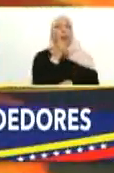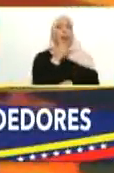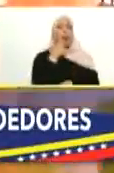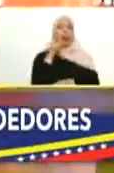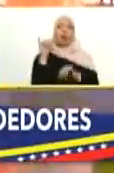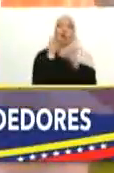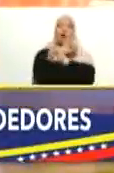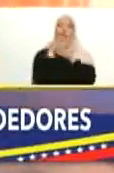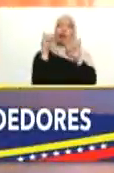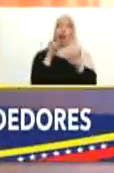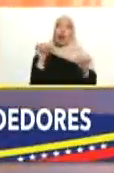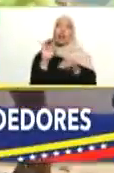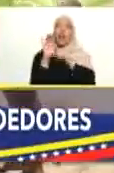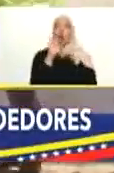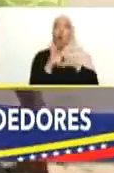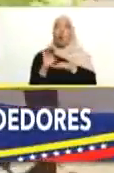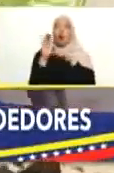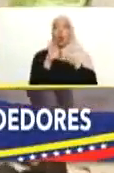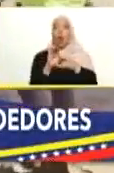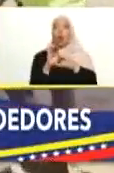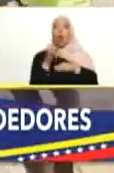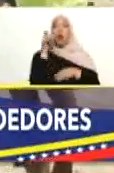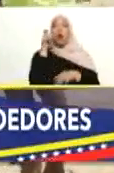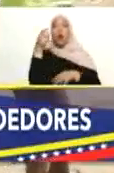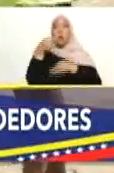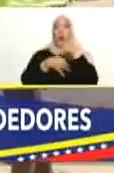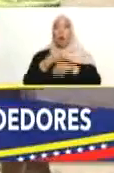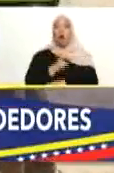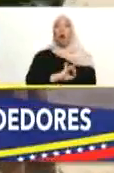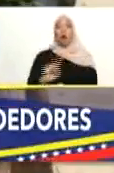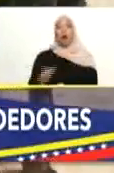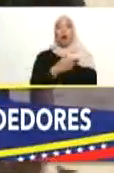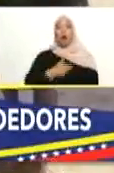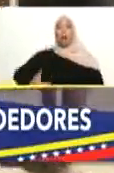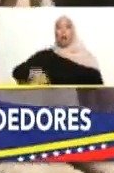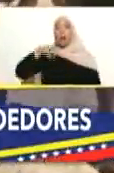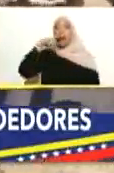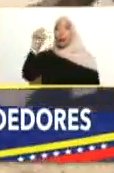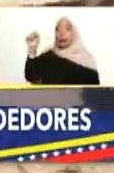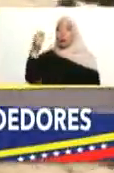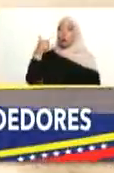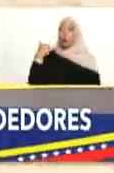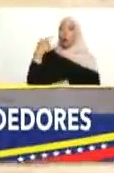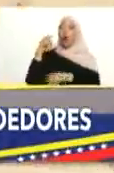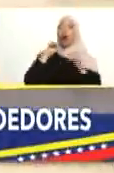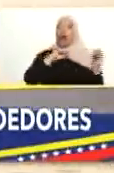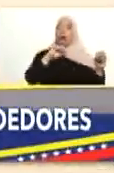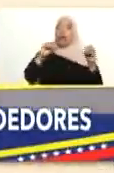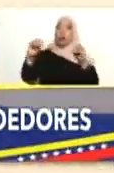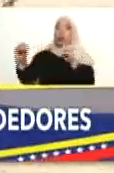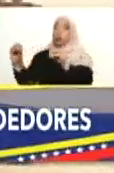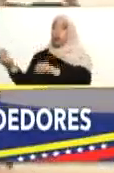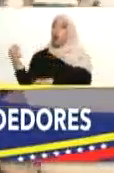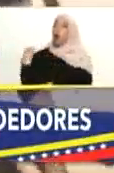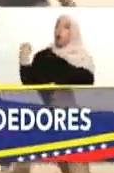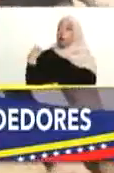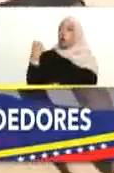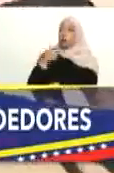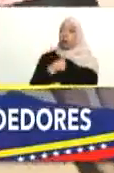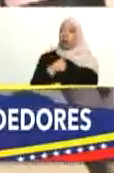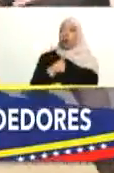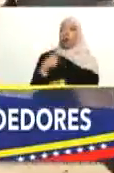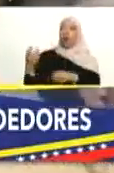felices y seguros, como usted lo orientó y como el pueblo ciertamente disfrutó de unos carnavales que se merece, en sano esparcimiento,